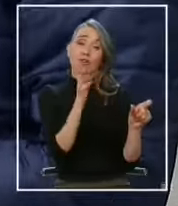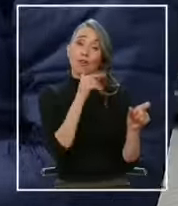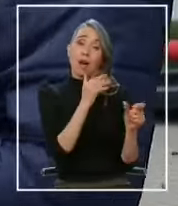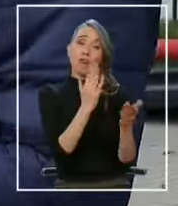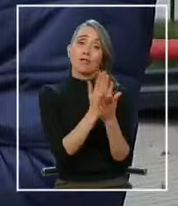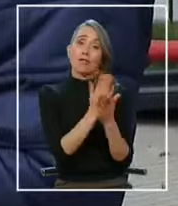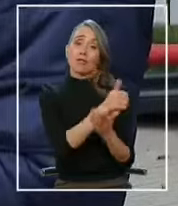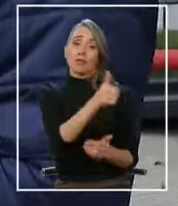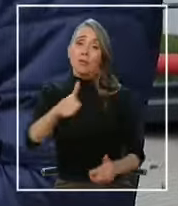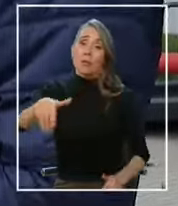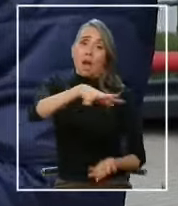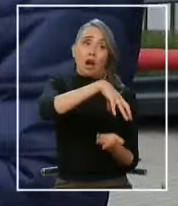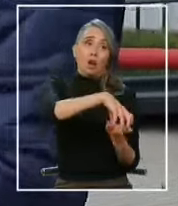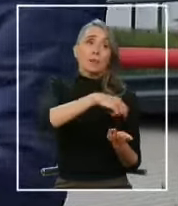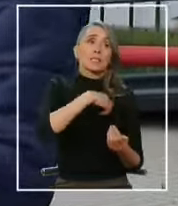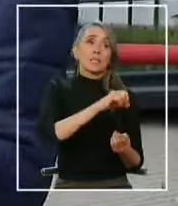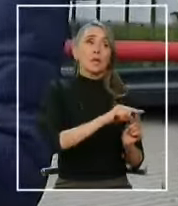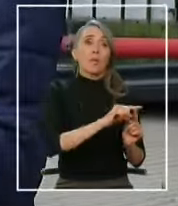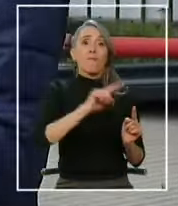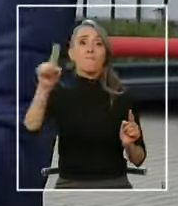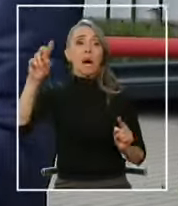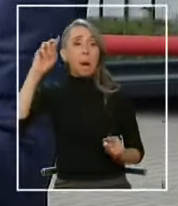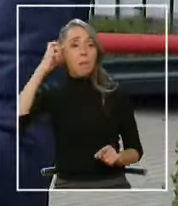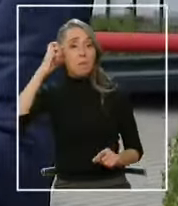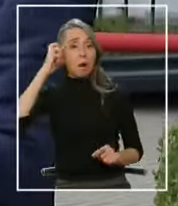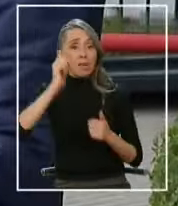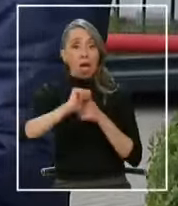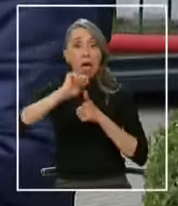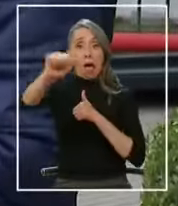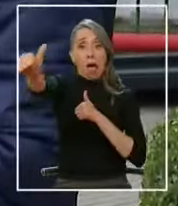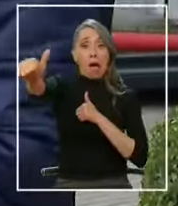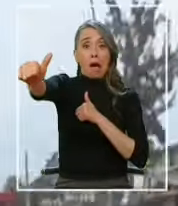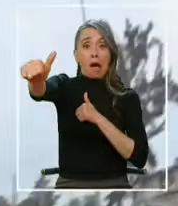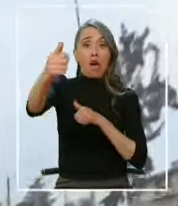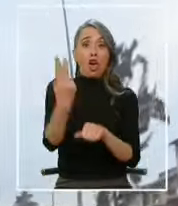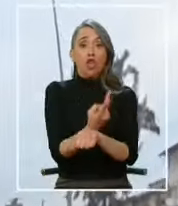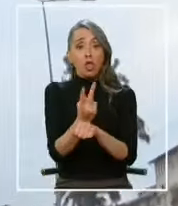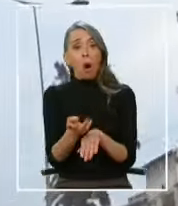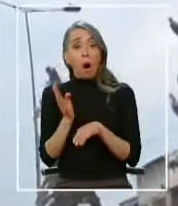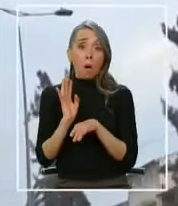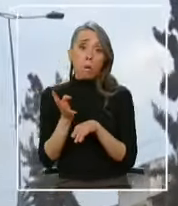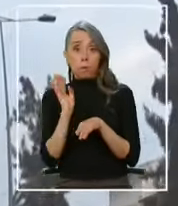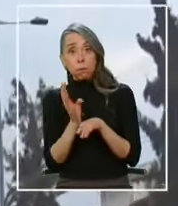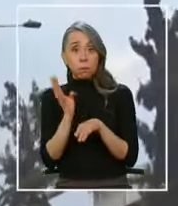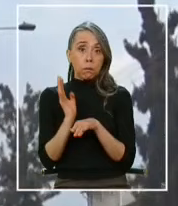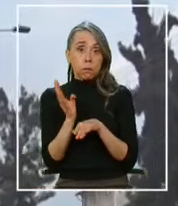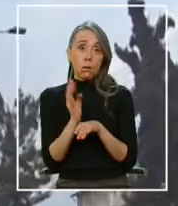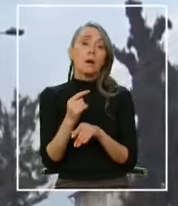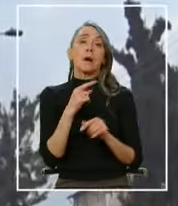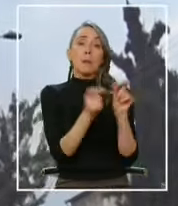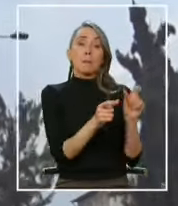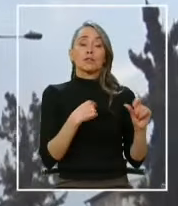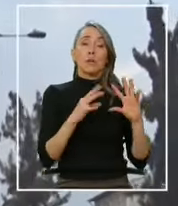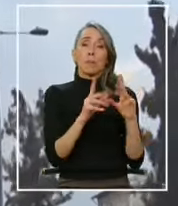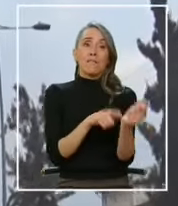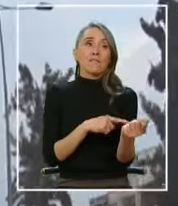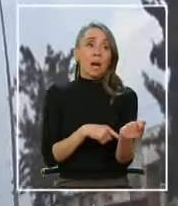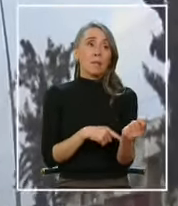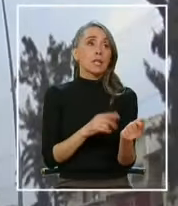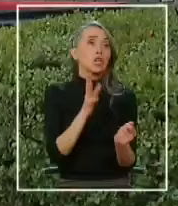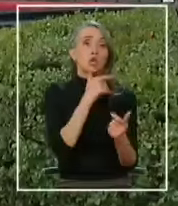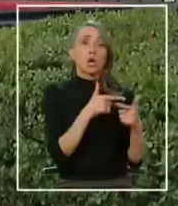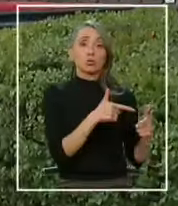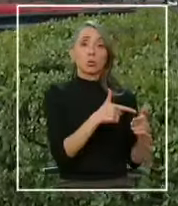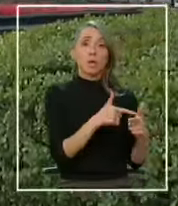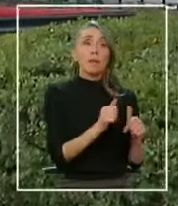de su comuna. Yo hubiera tenido que ir a Providencia y ahí me tocaría una 2 horas. Igual hay gente o de mi familia que no cuenta con esa